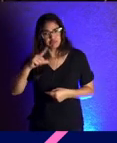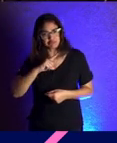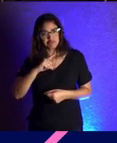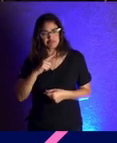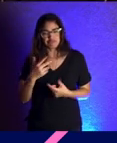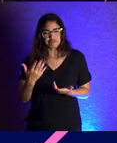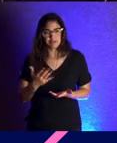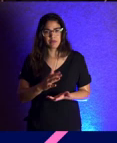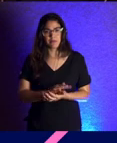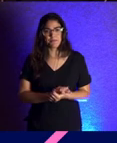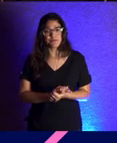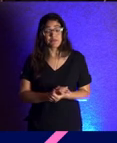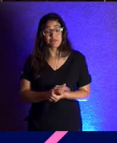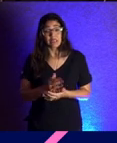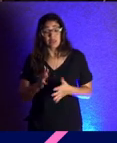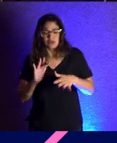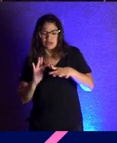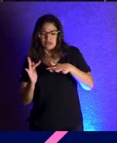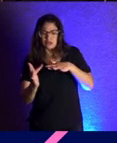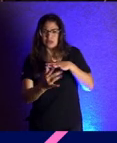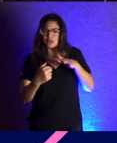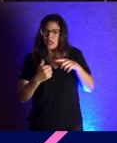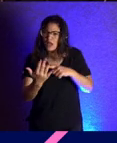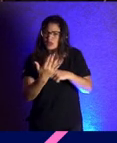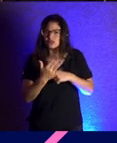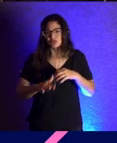complicado y a demostrar las noticias y que la